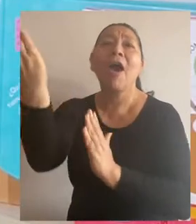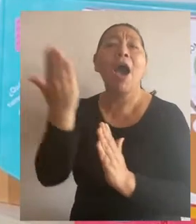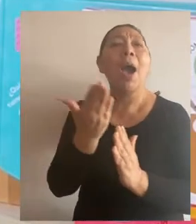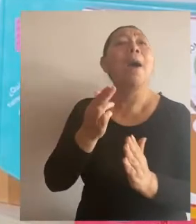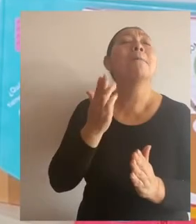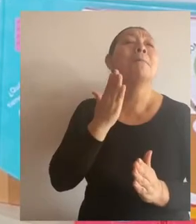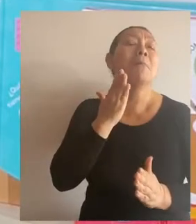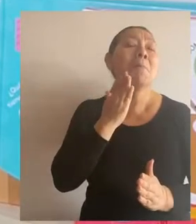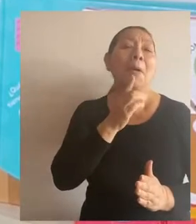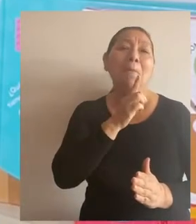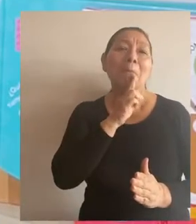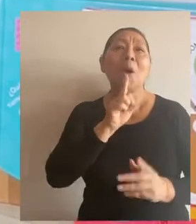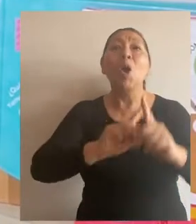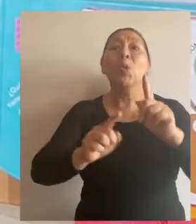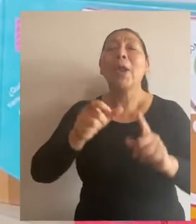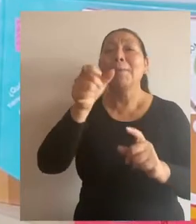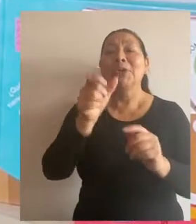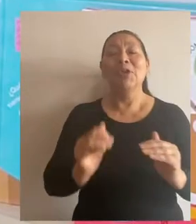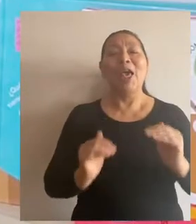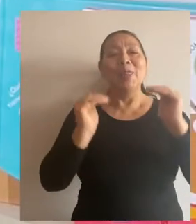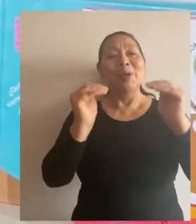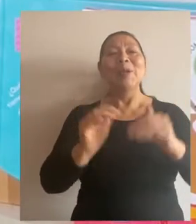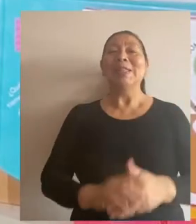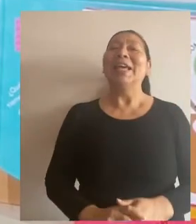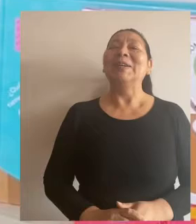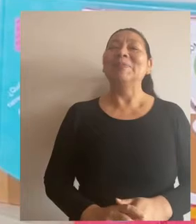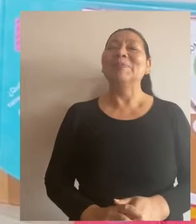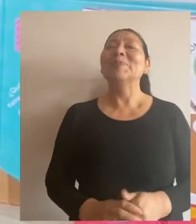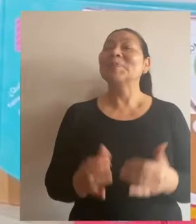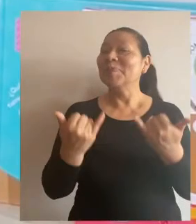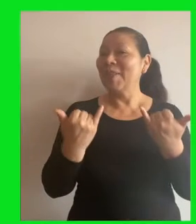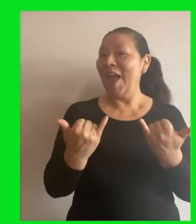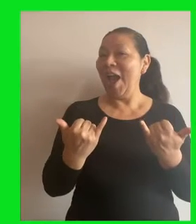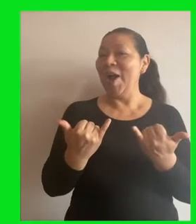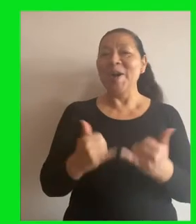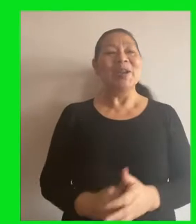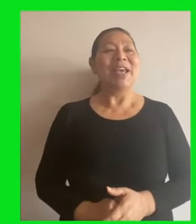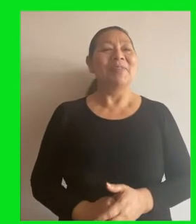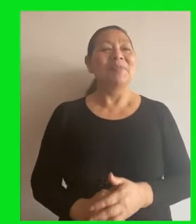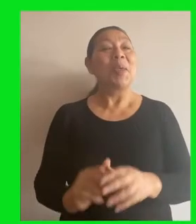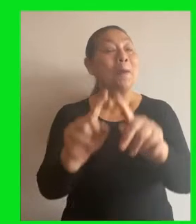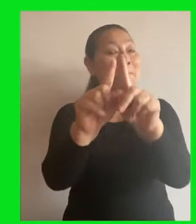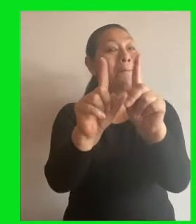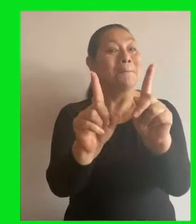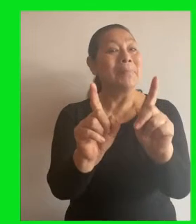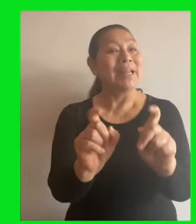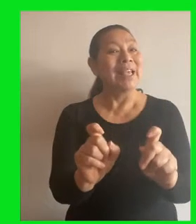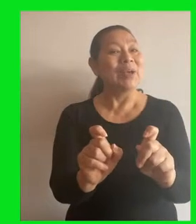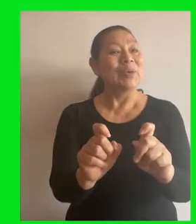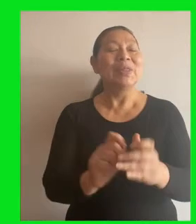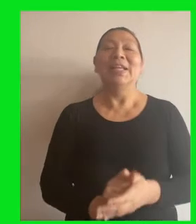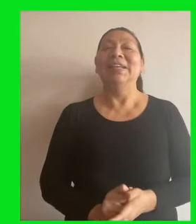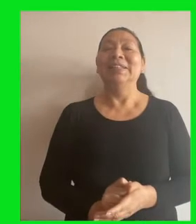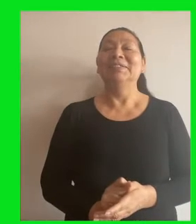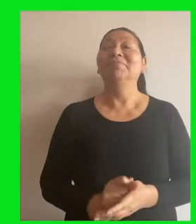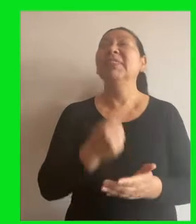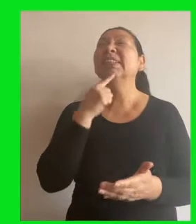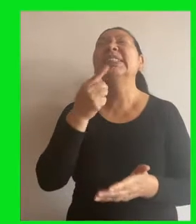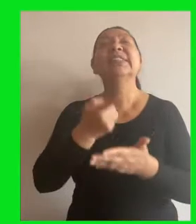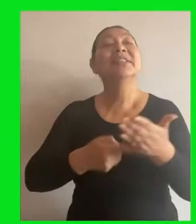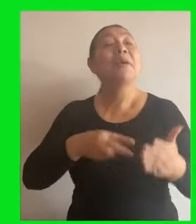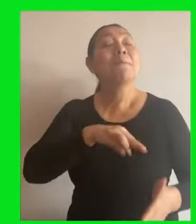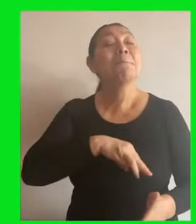a mamá, a papá o a algún adulto en casa. ¡Chao! ¡Espera! Es momento de jugar a la trivia.